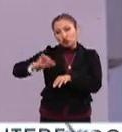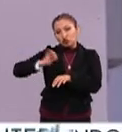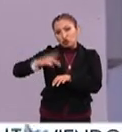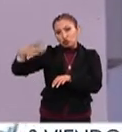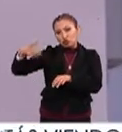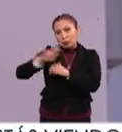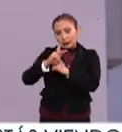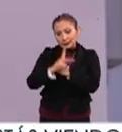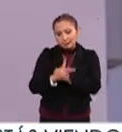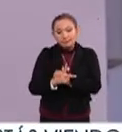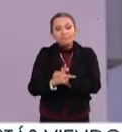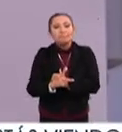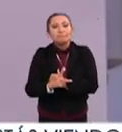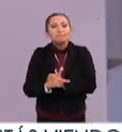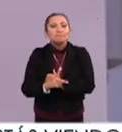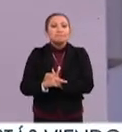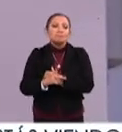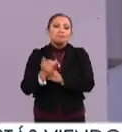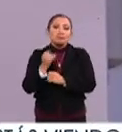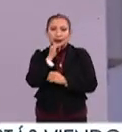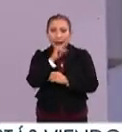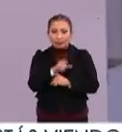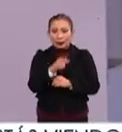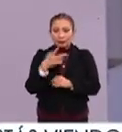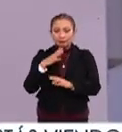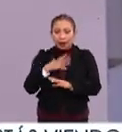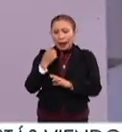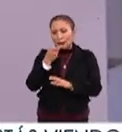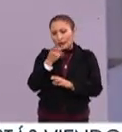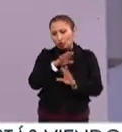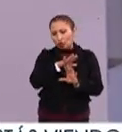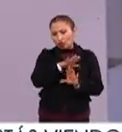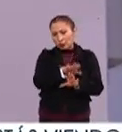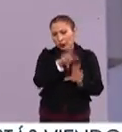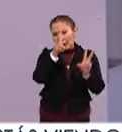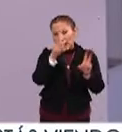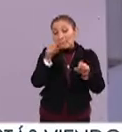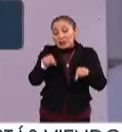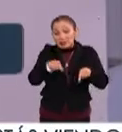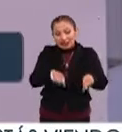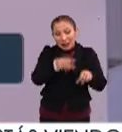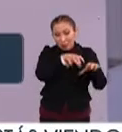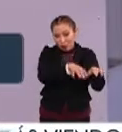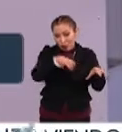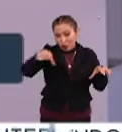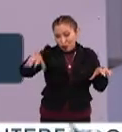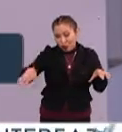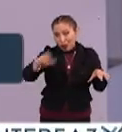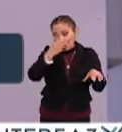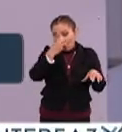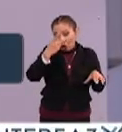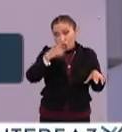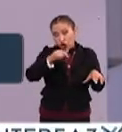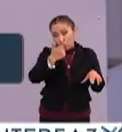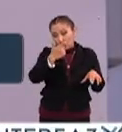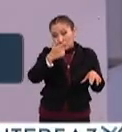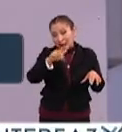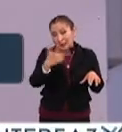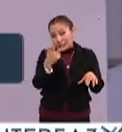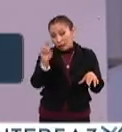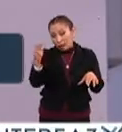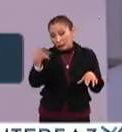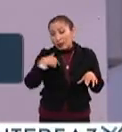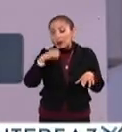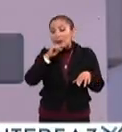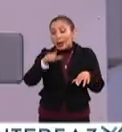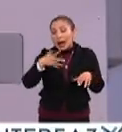en ese país. Y pues también nos estaba hablando que al mismo tiempo, simultáneamente, durante 12 y 13 de noviembre se